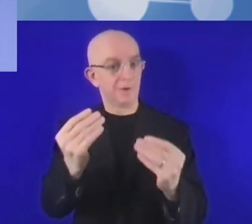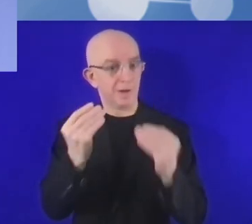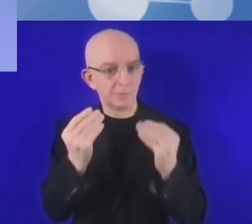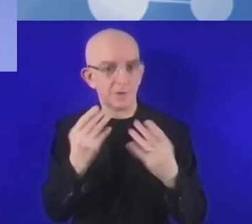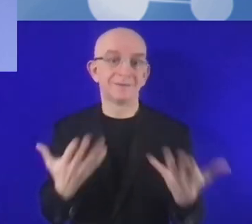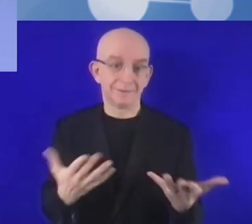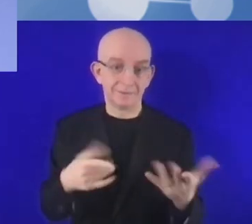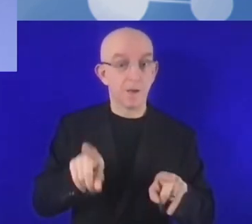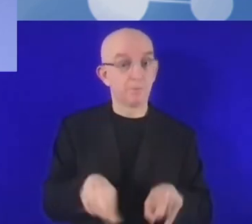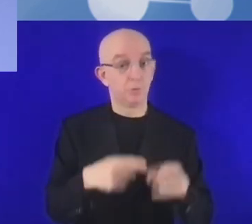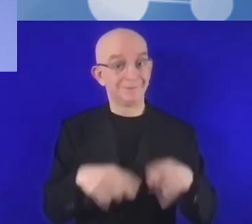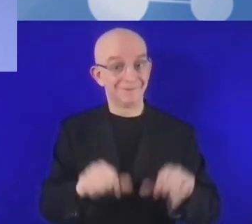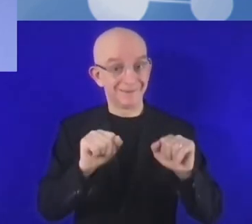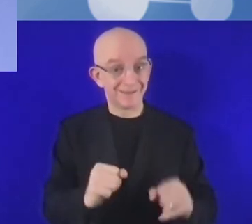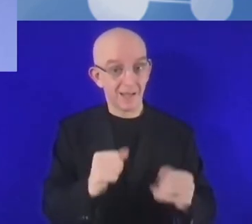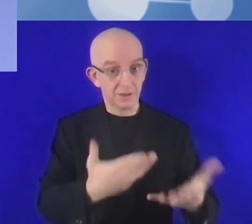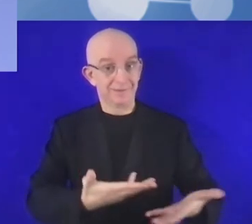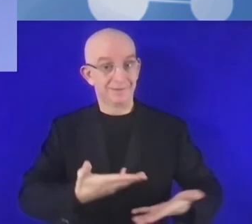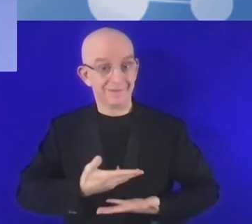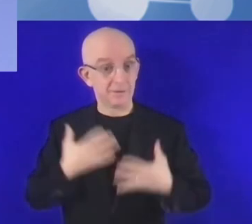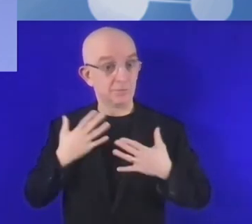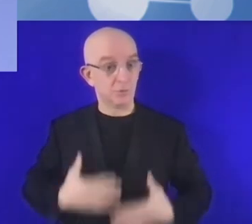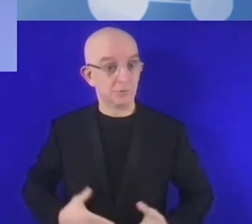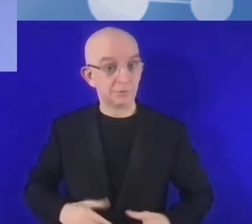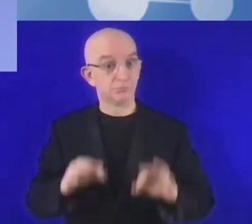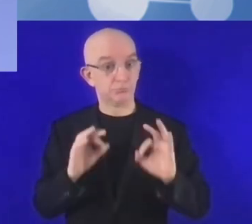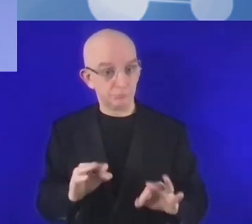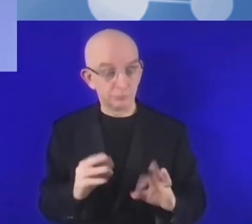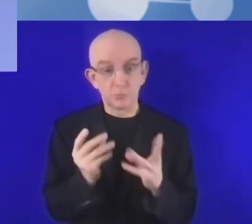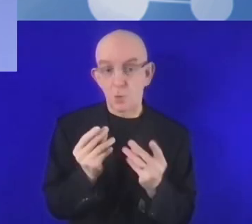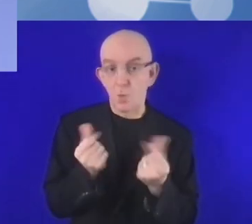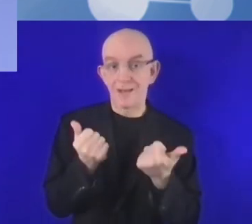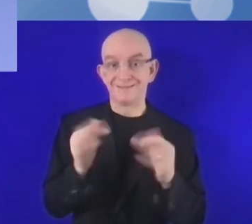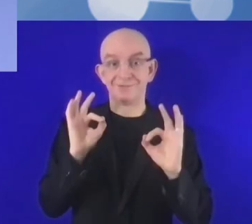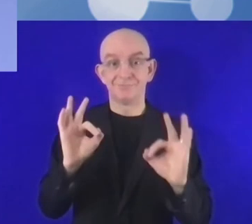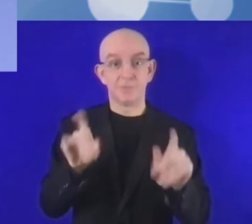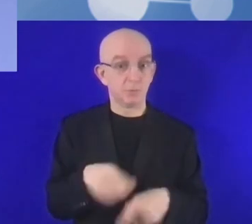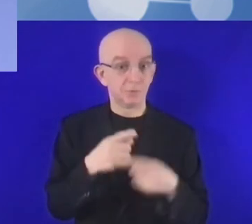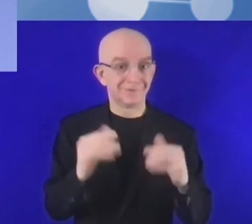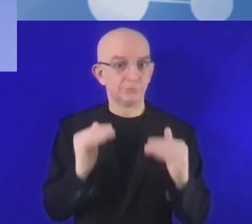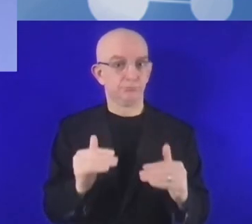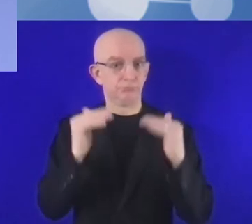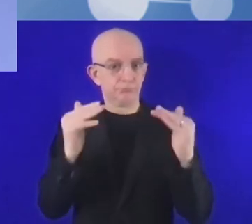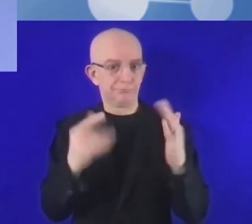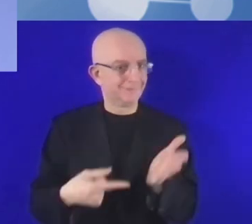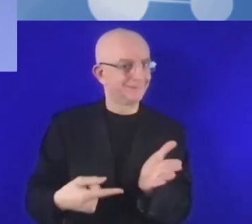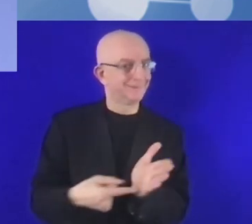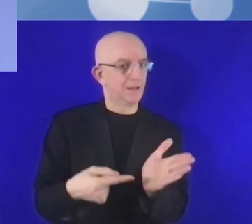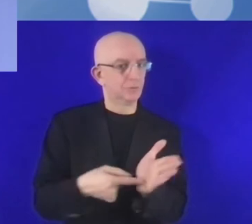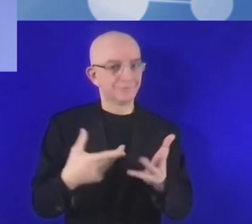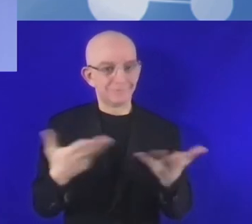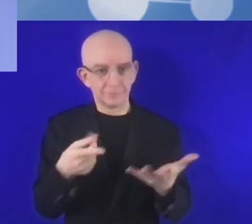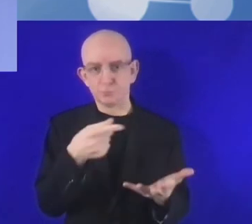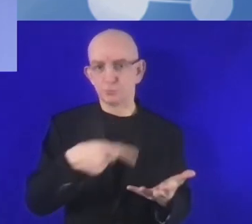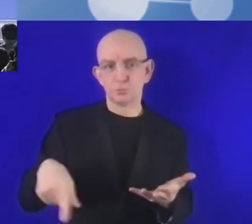donde se habla de la educación de alta calidad. Así que sabemos que la música tiene influencia sobre nuestro cuerpo y que la mejor música